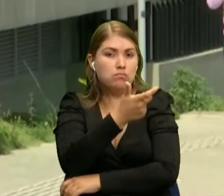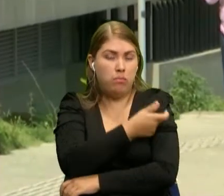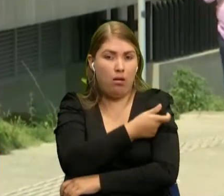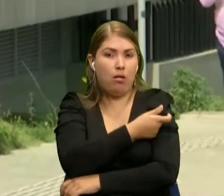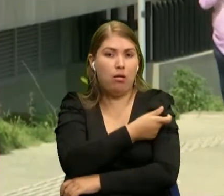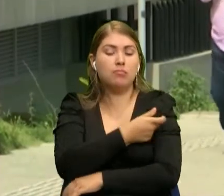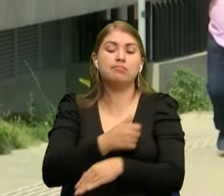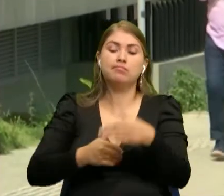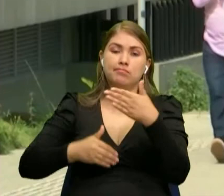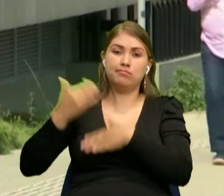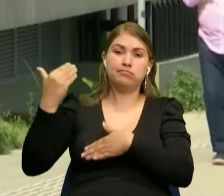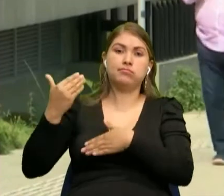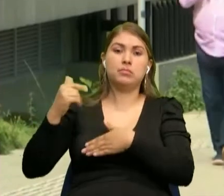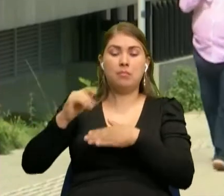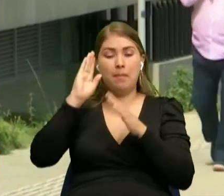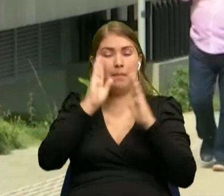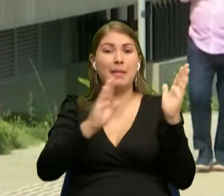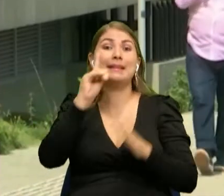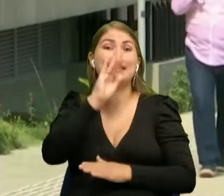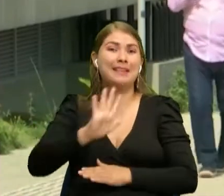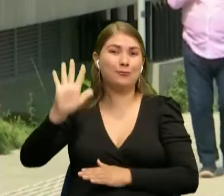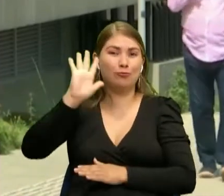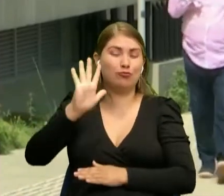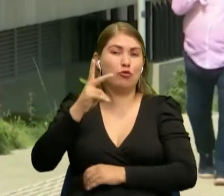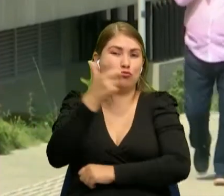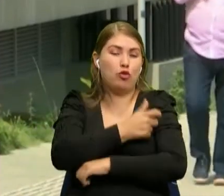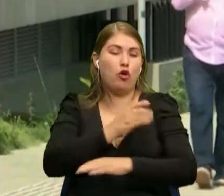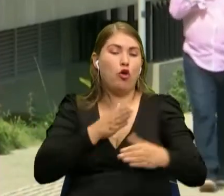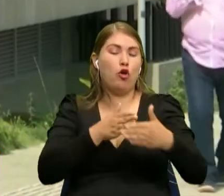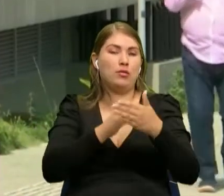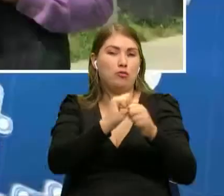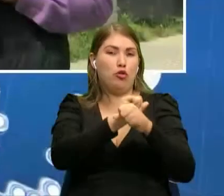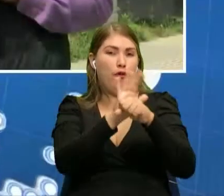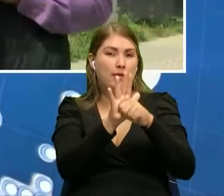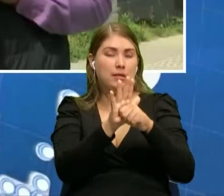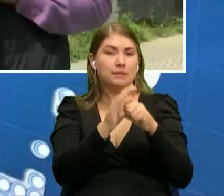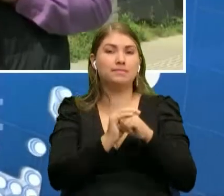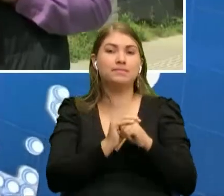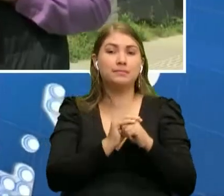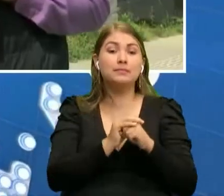que inició este Plan Nacional de Vacunación contra el COVID-19.